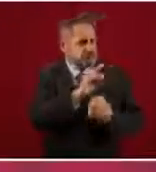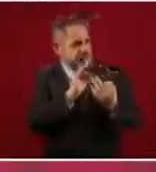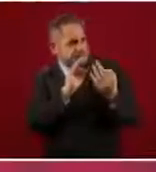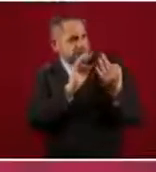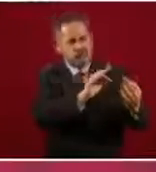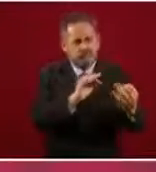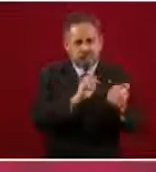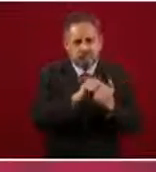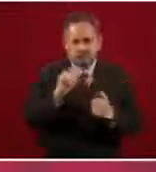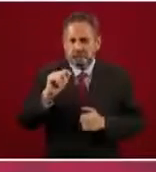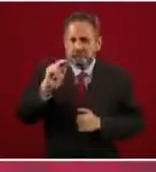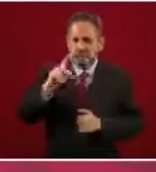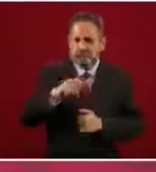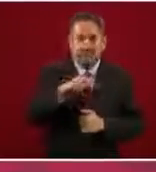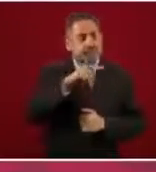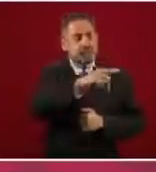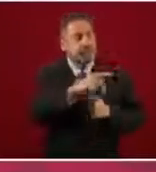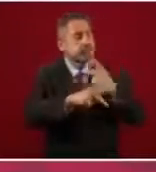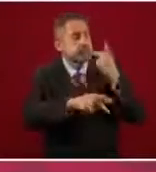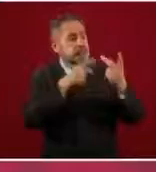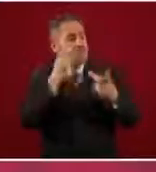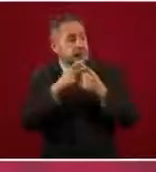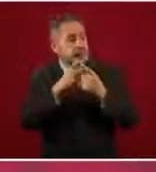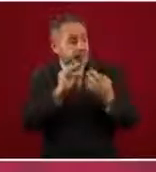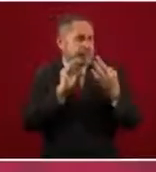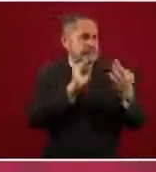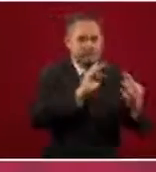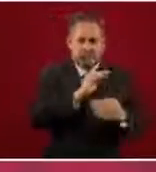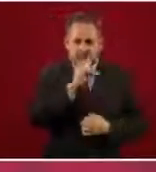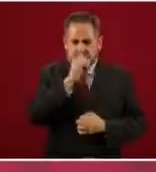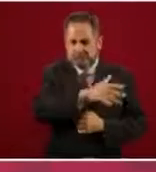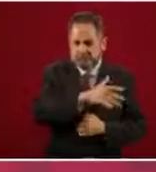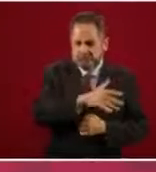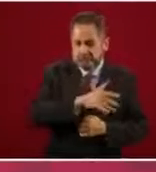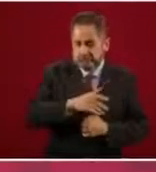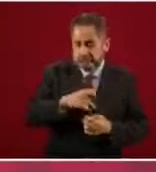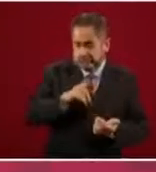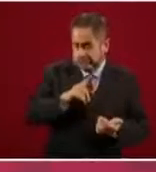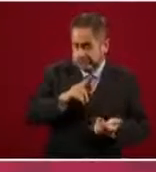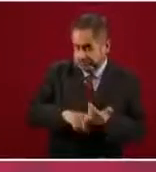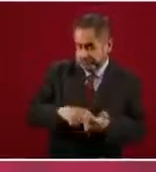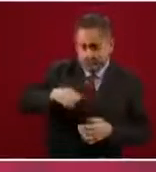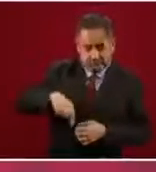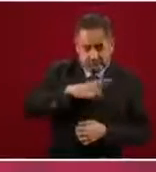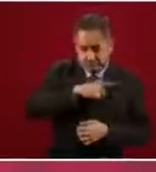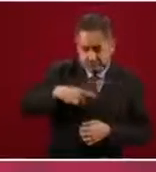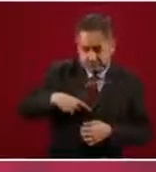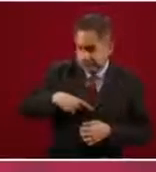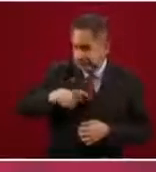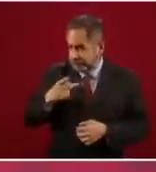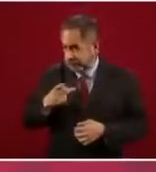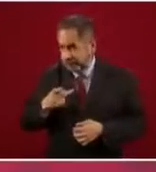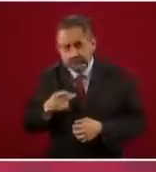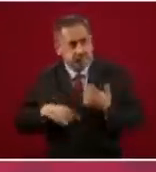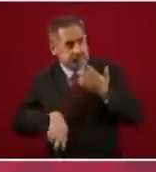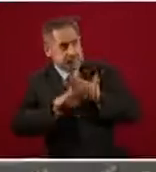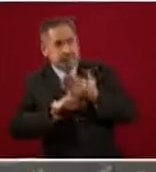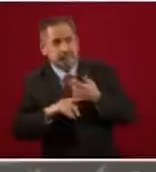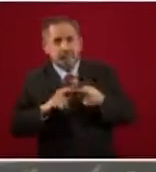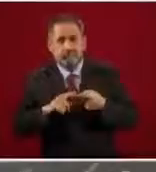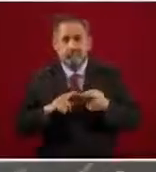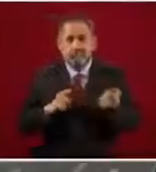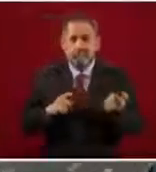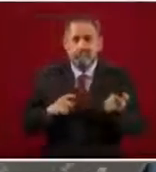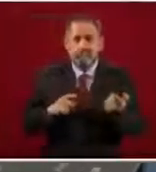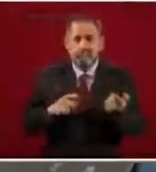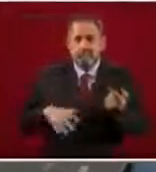vez que se dice algo en contra del gobierno de México, en contra